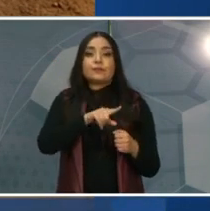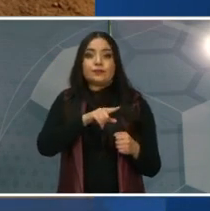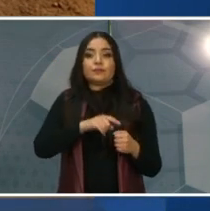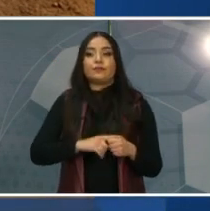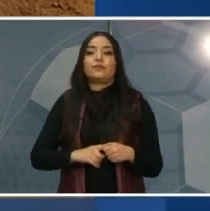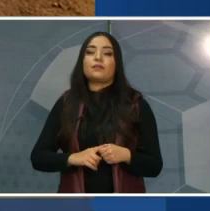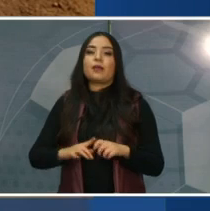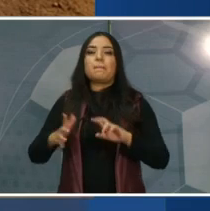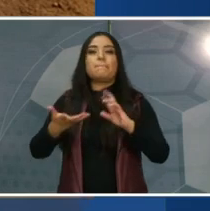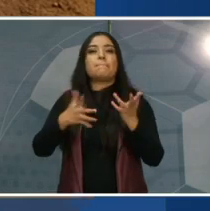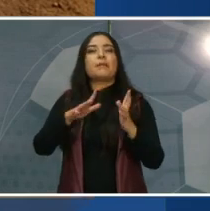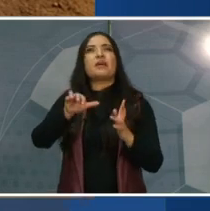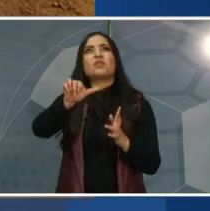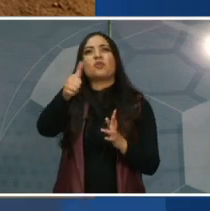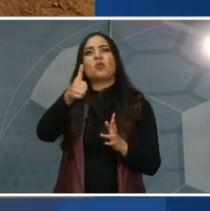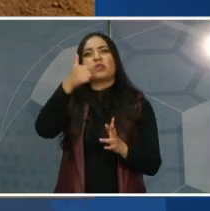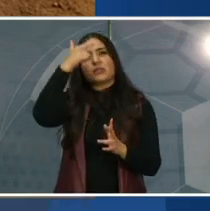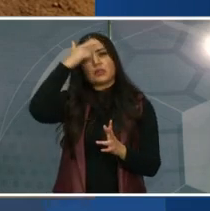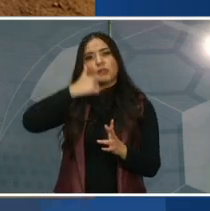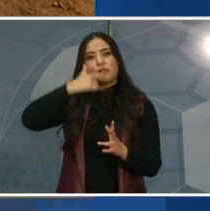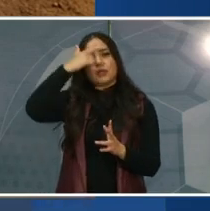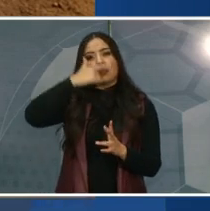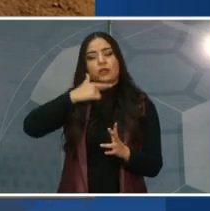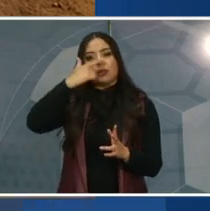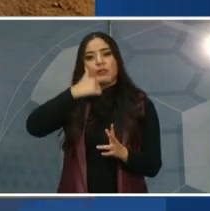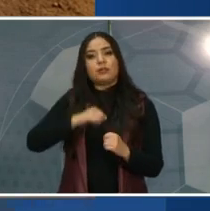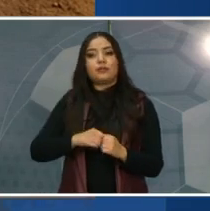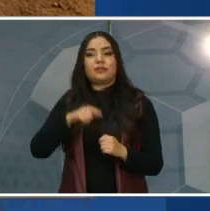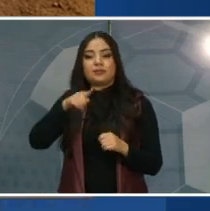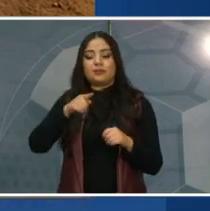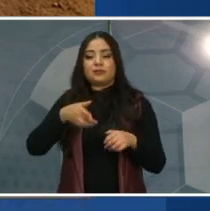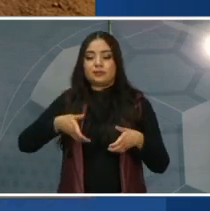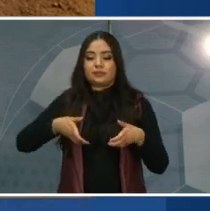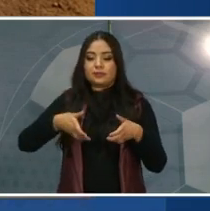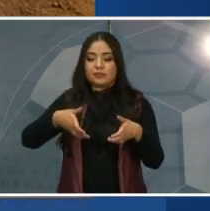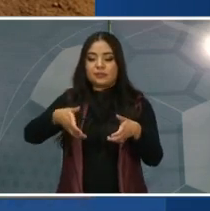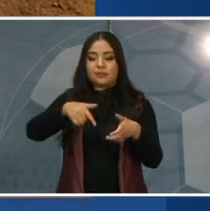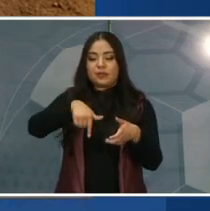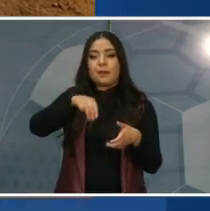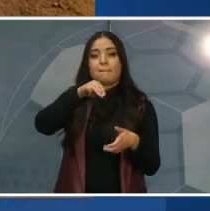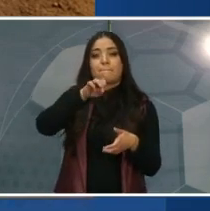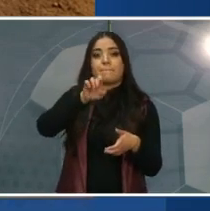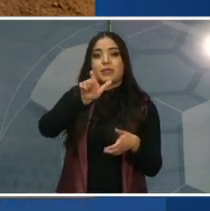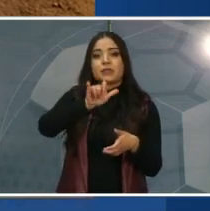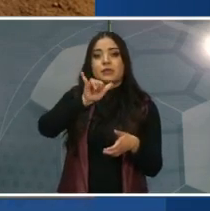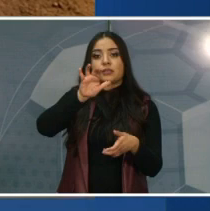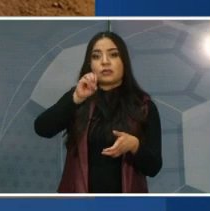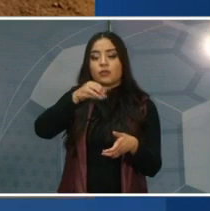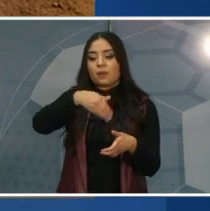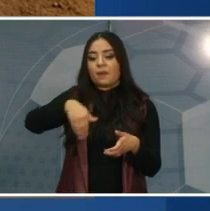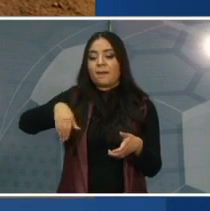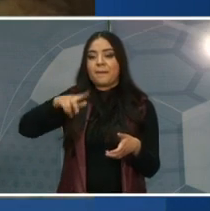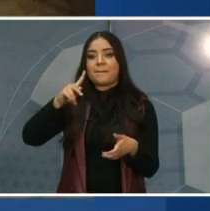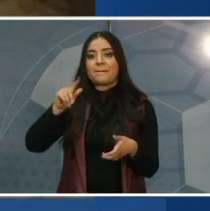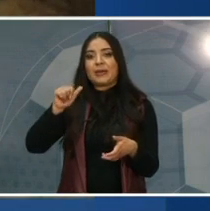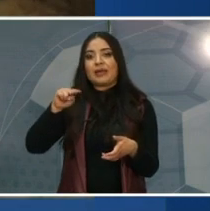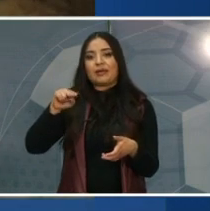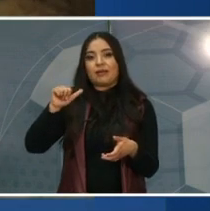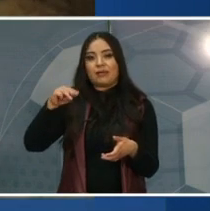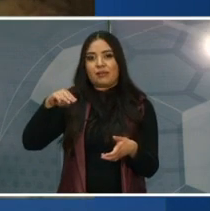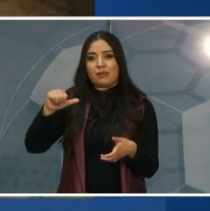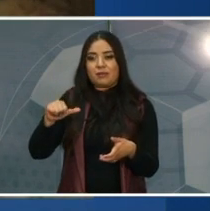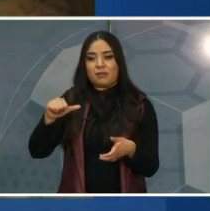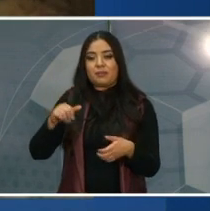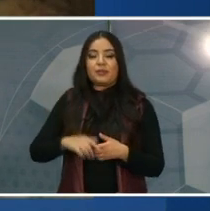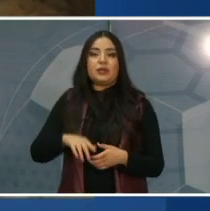once de la noche ángel cuando en el bulevar en méjico y la calle panamá de la colonia latinoamericana se solicitaba el apoyo